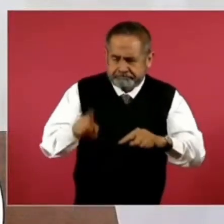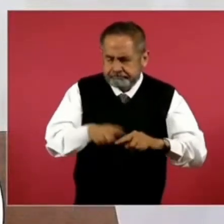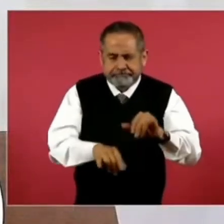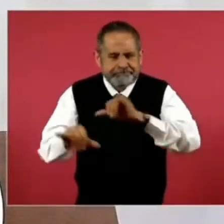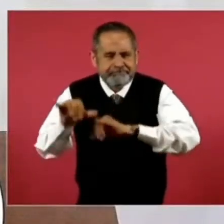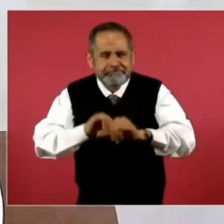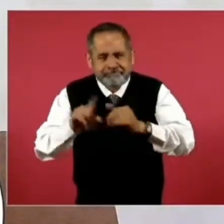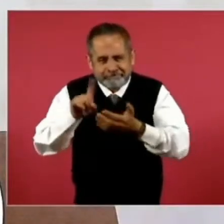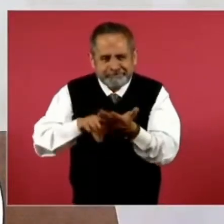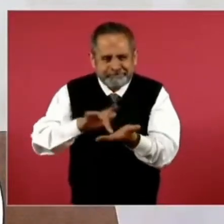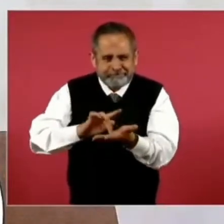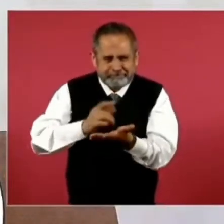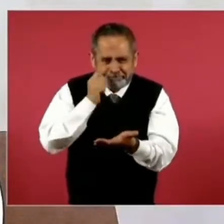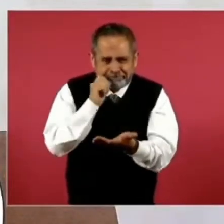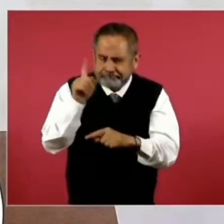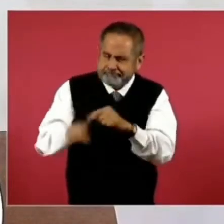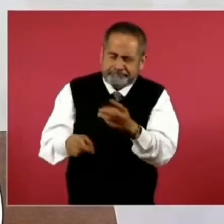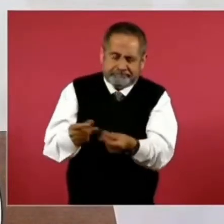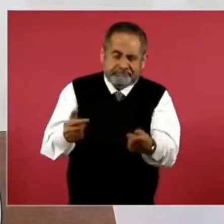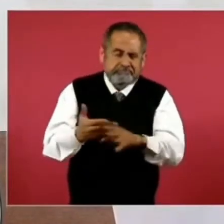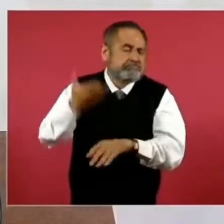Yo creo que como nunca.